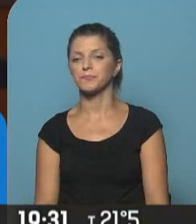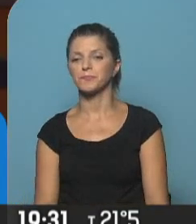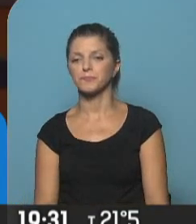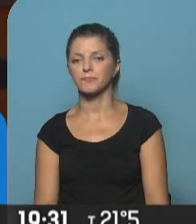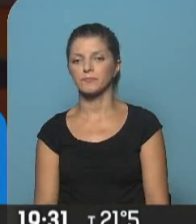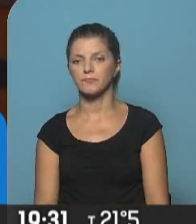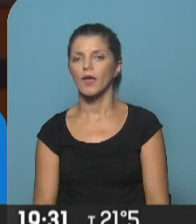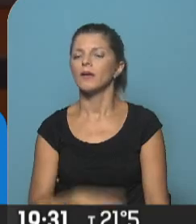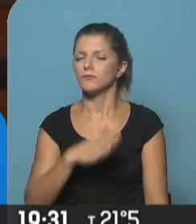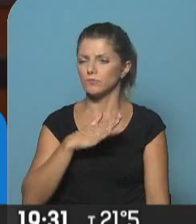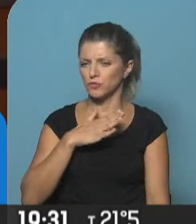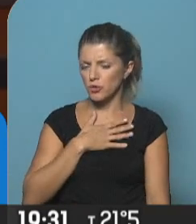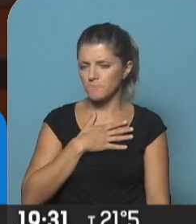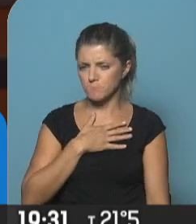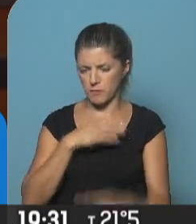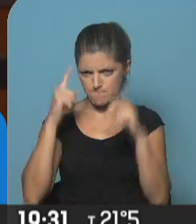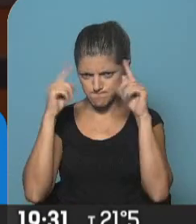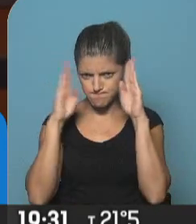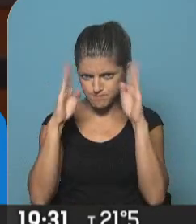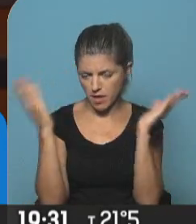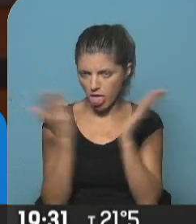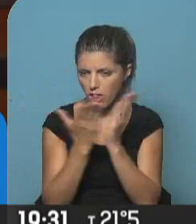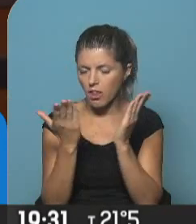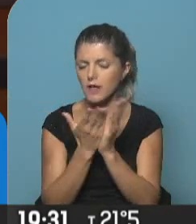los estudios más serios en esa materia,